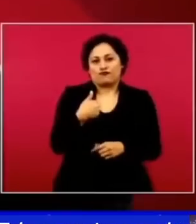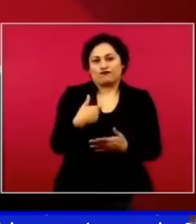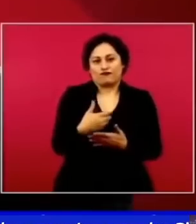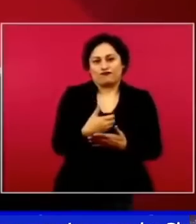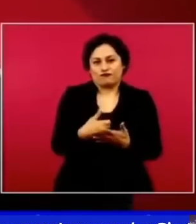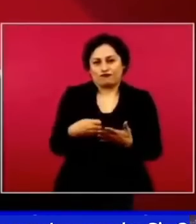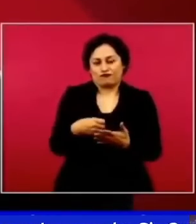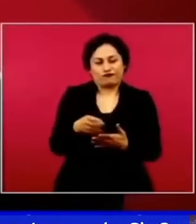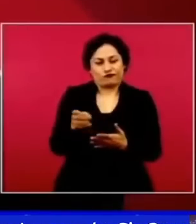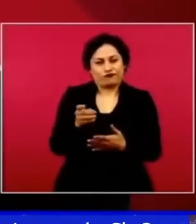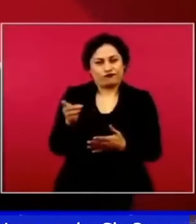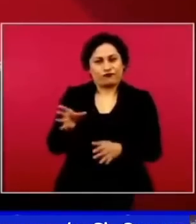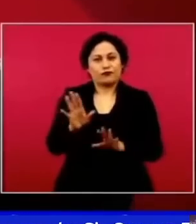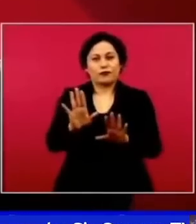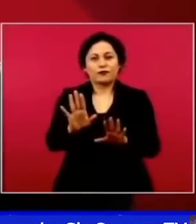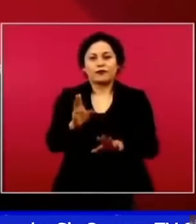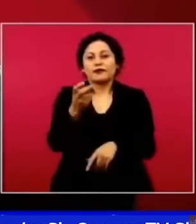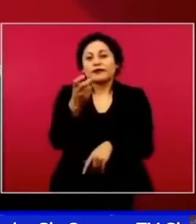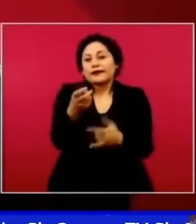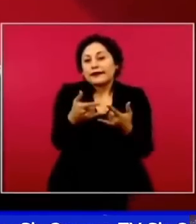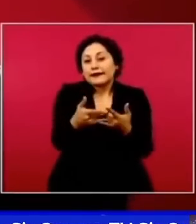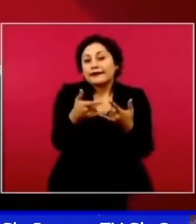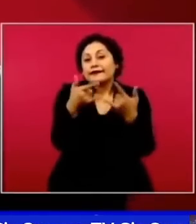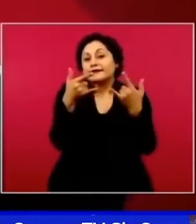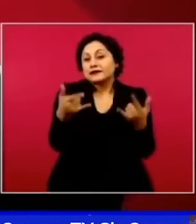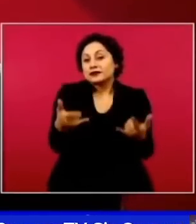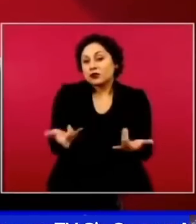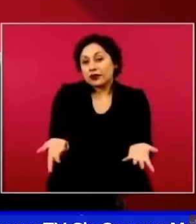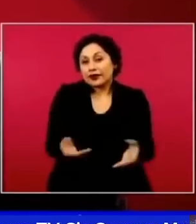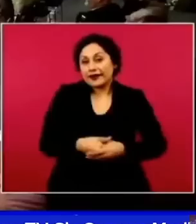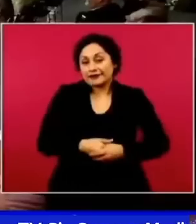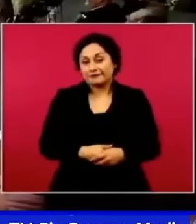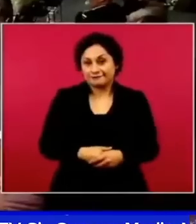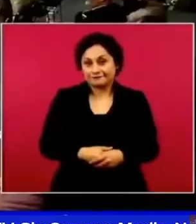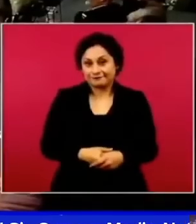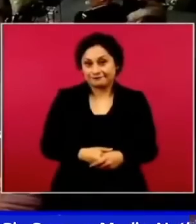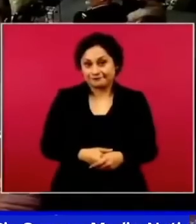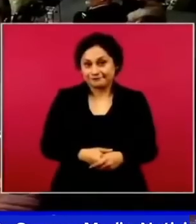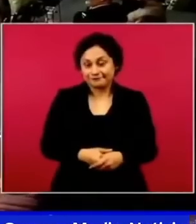Entonces, esa es la historia. Entonces,